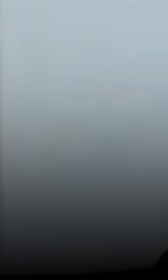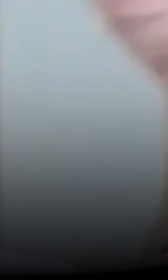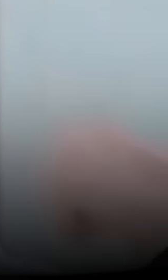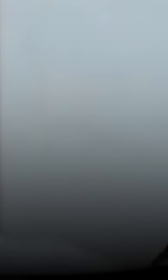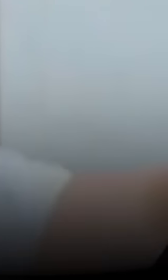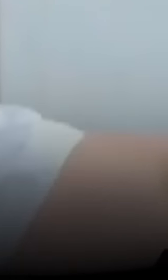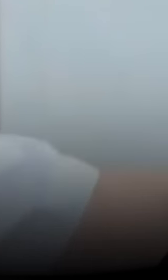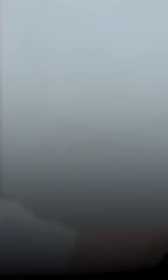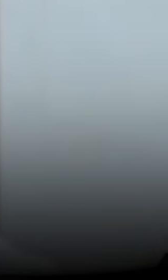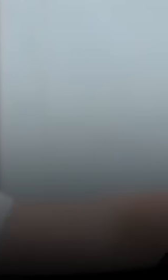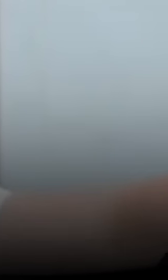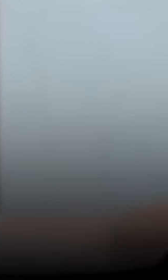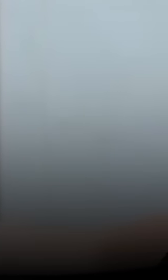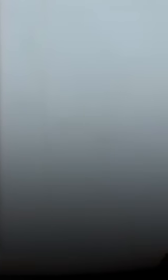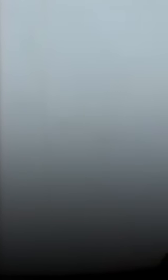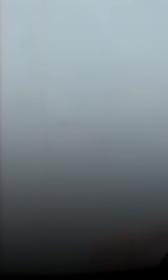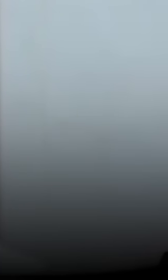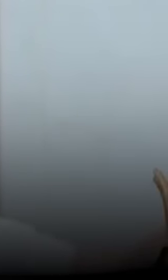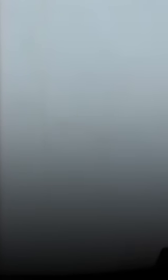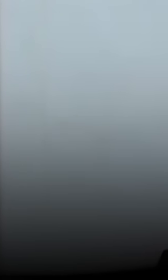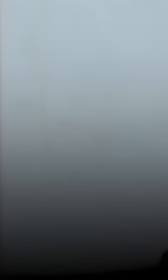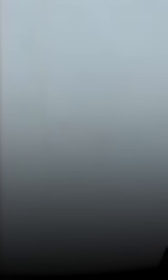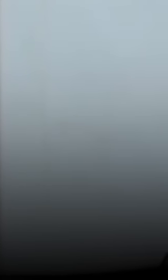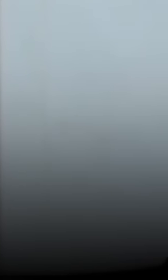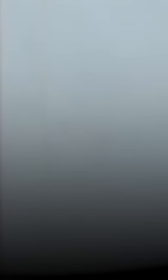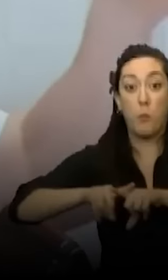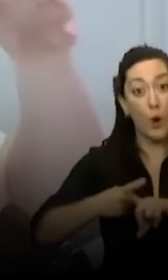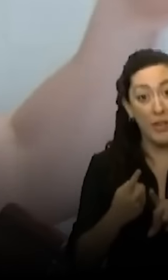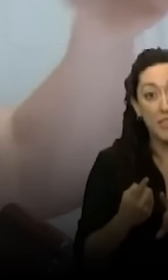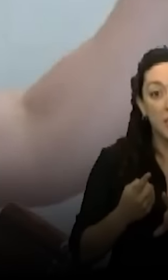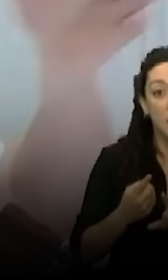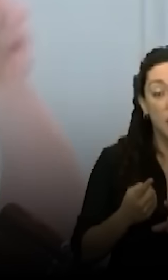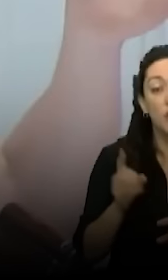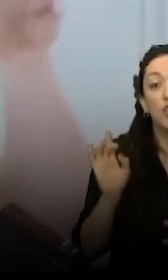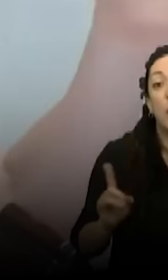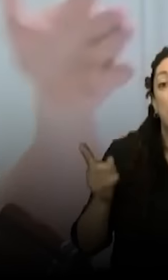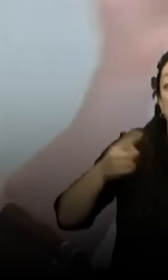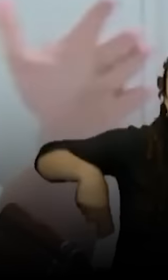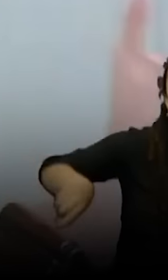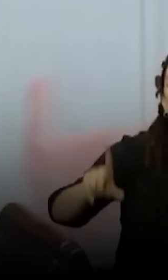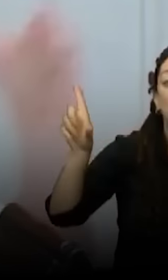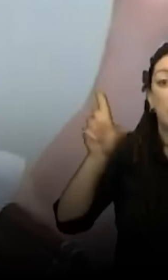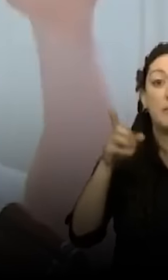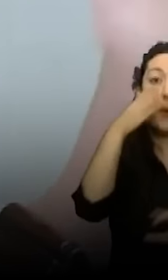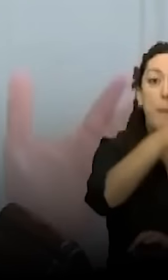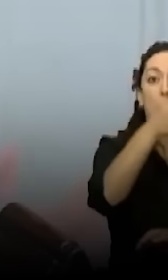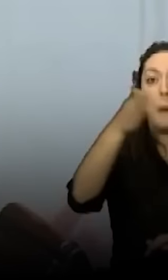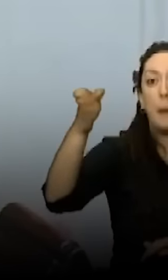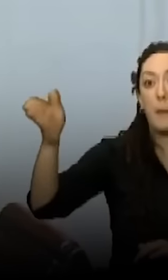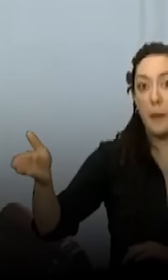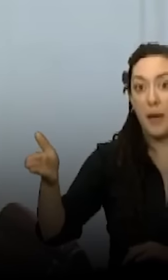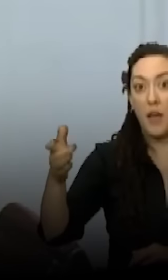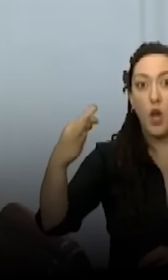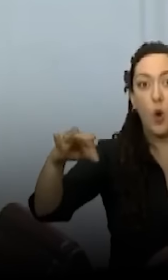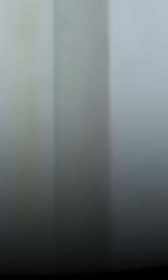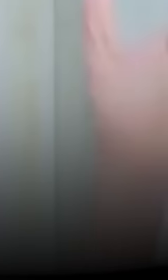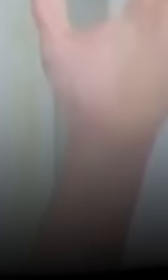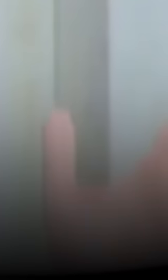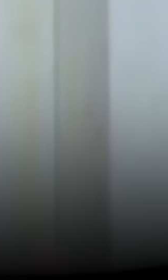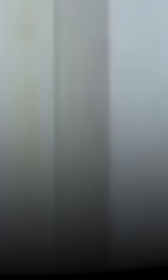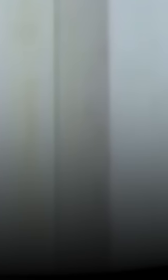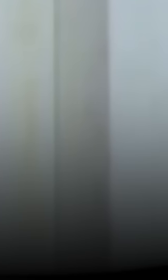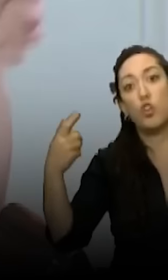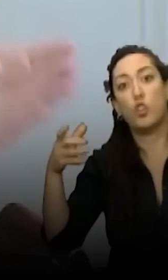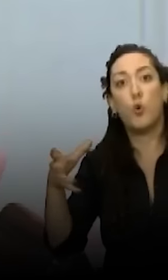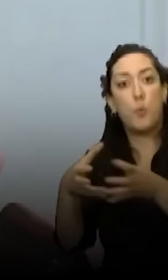Quitan la publicidad obligatoria, gratuita, de los demás partidos. Solo ellos van a pasear por los canales de televisión, son los únicos que la población va a escuchar. ¿Y